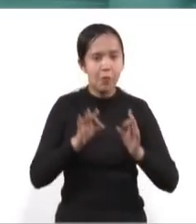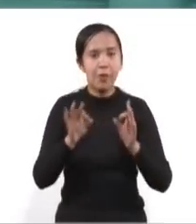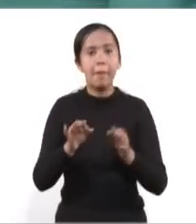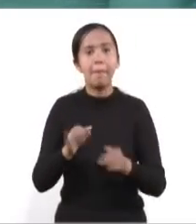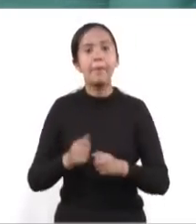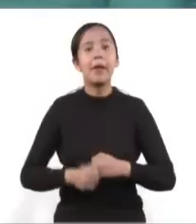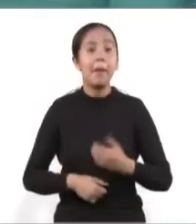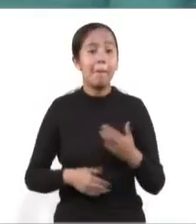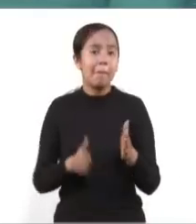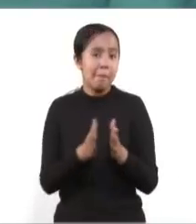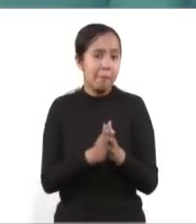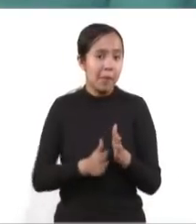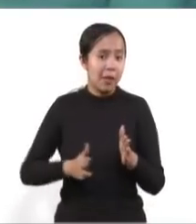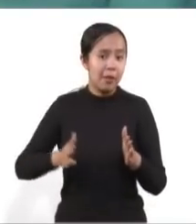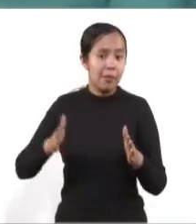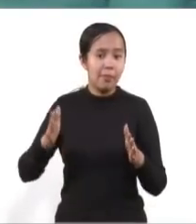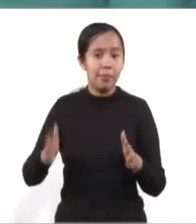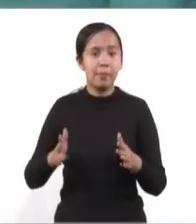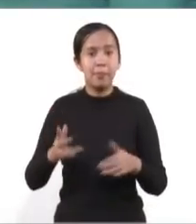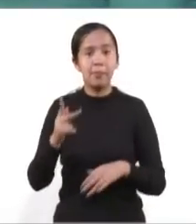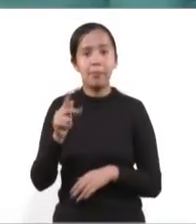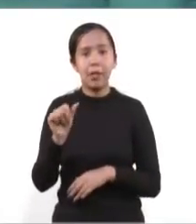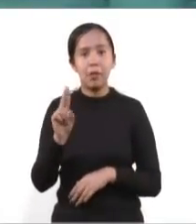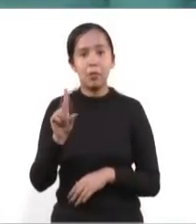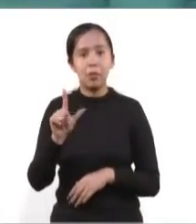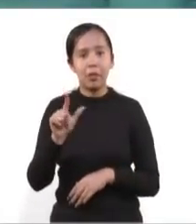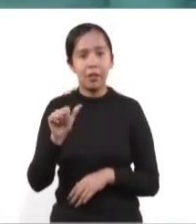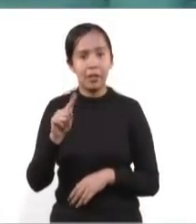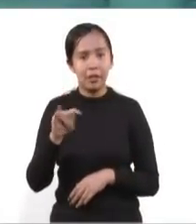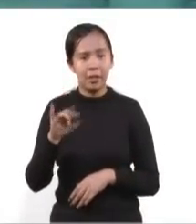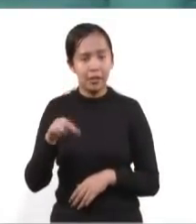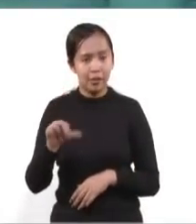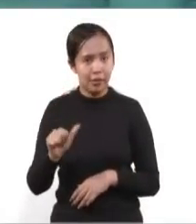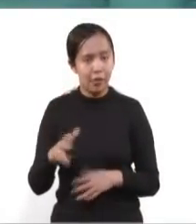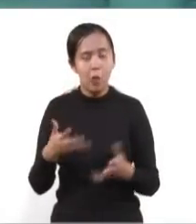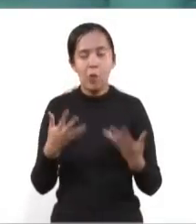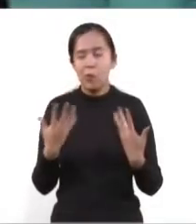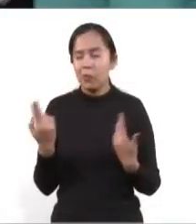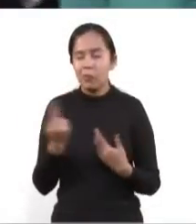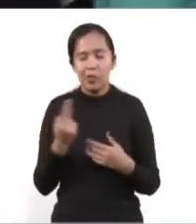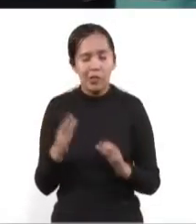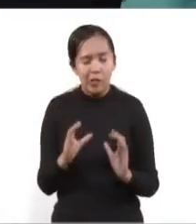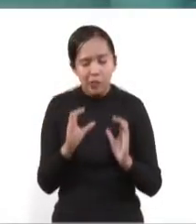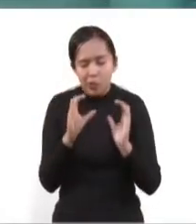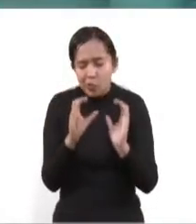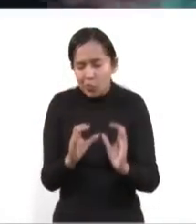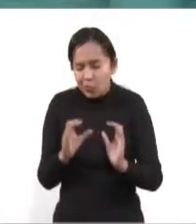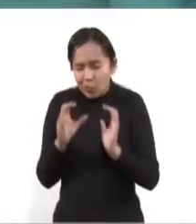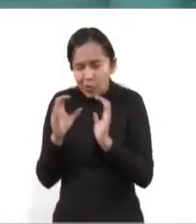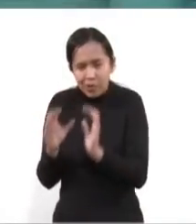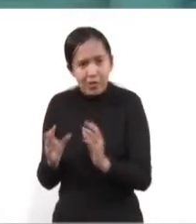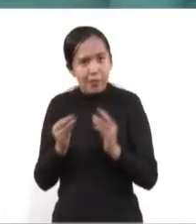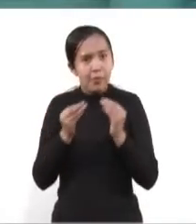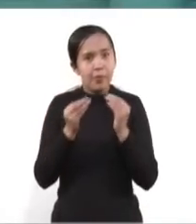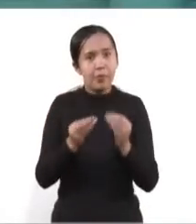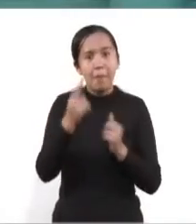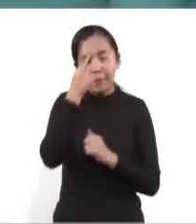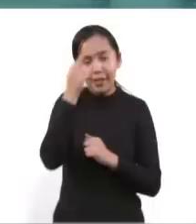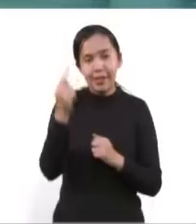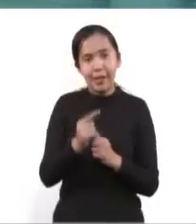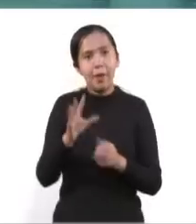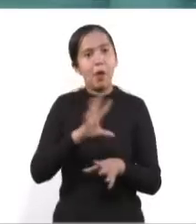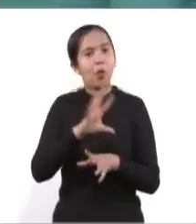en el proceso de migración paulatina, proceso tiene que ser muy cuidadoso para ir alimentando cada uno de nuestros